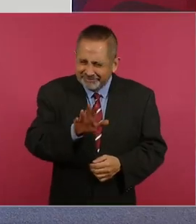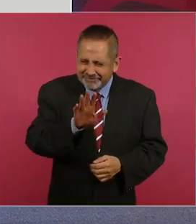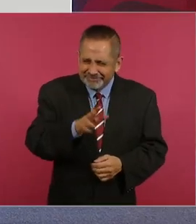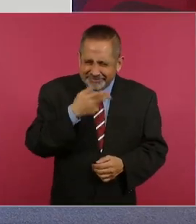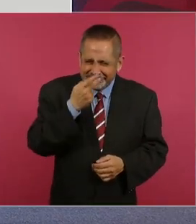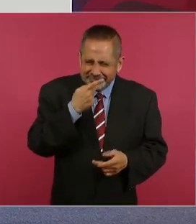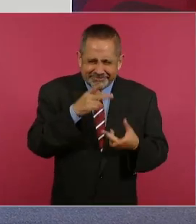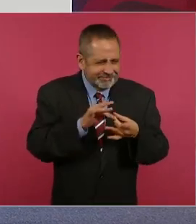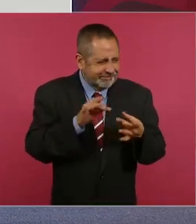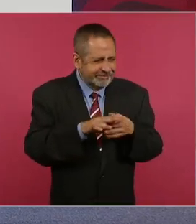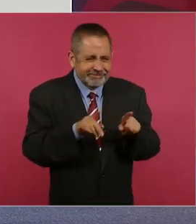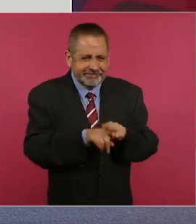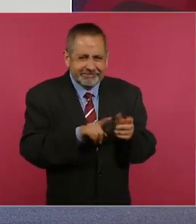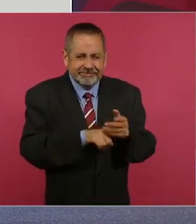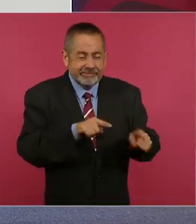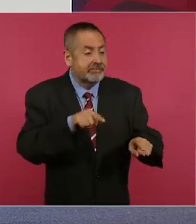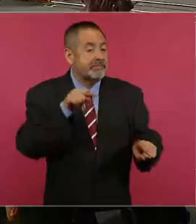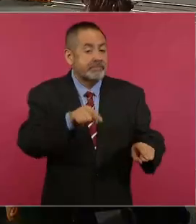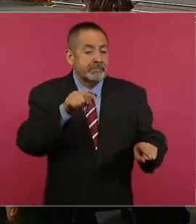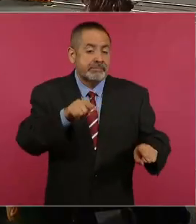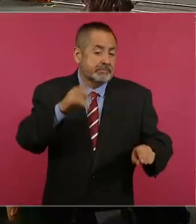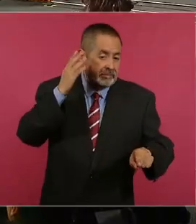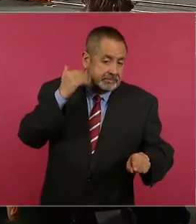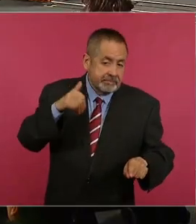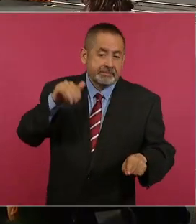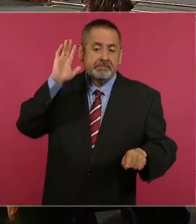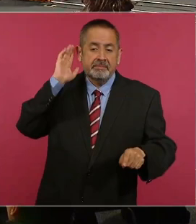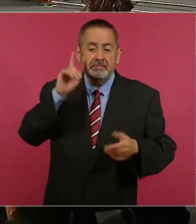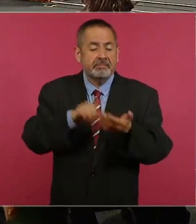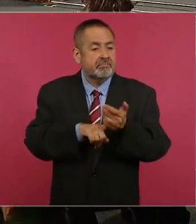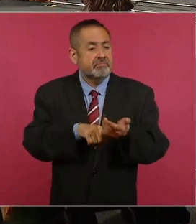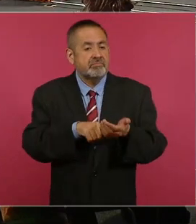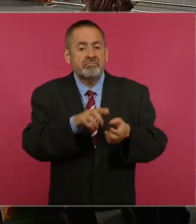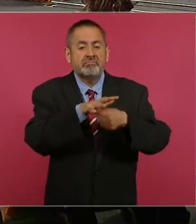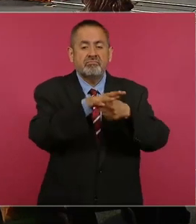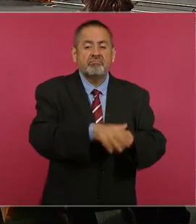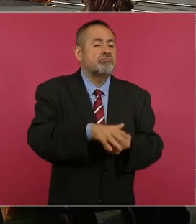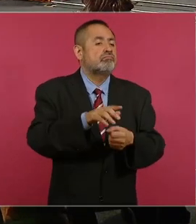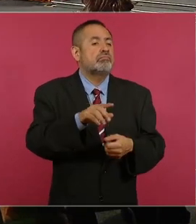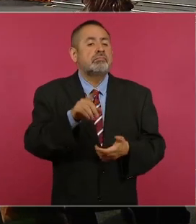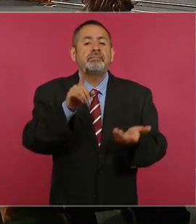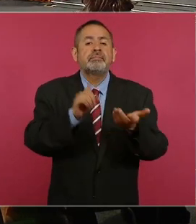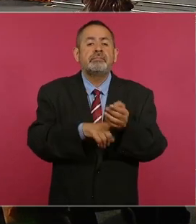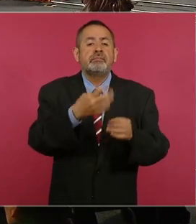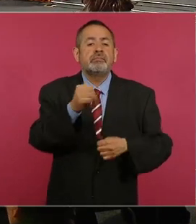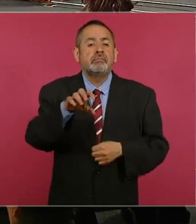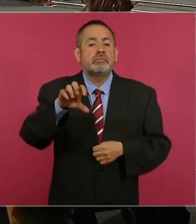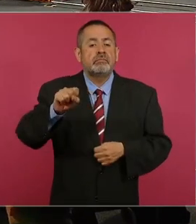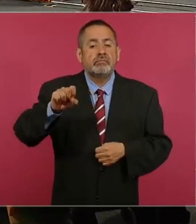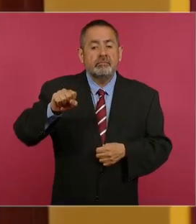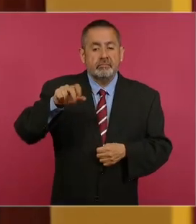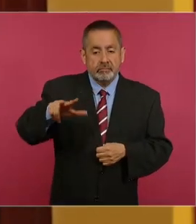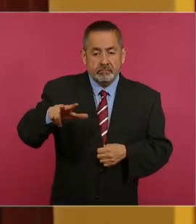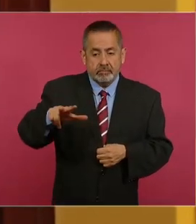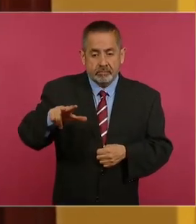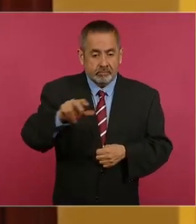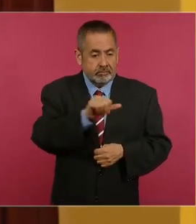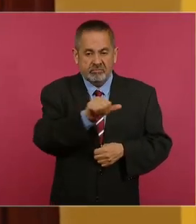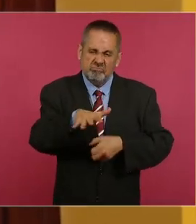parte del discurso que se usó en la represión estudiantil del 68.